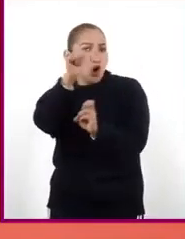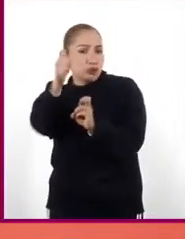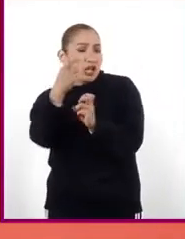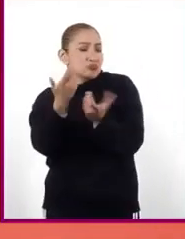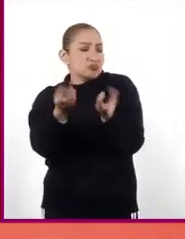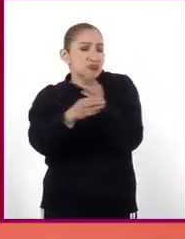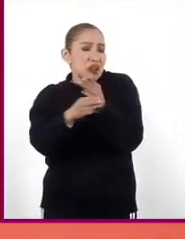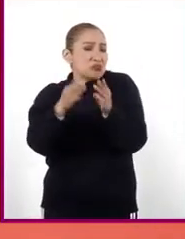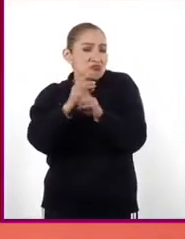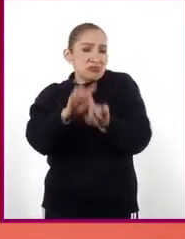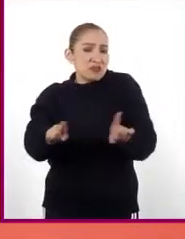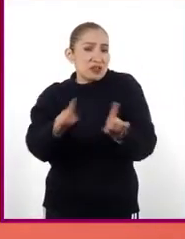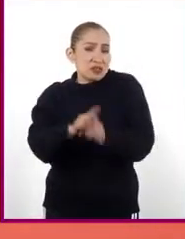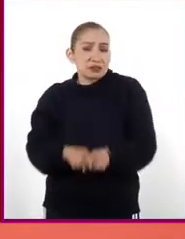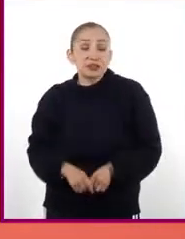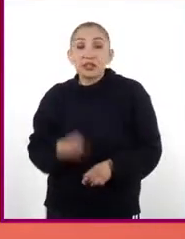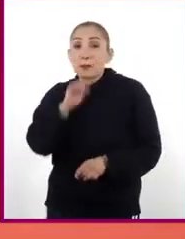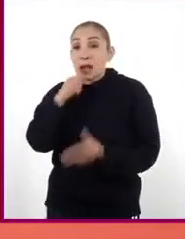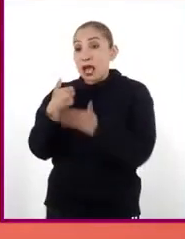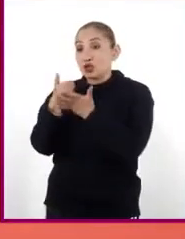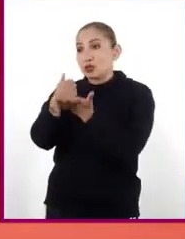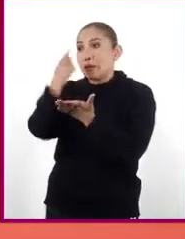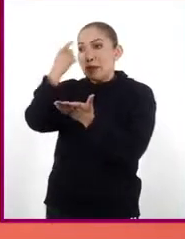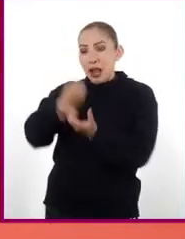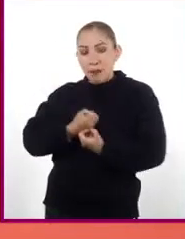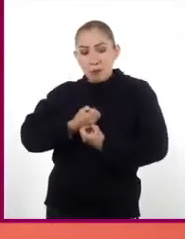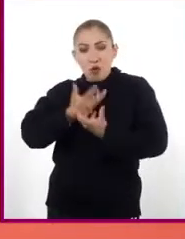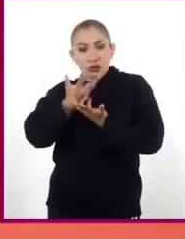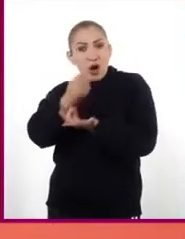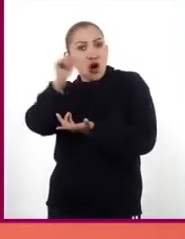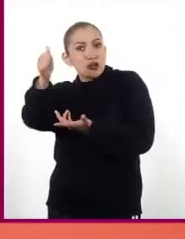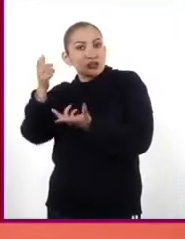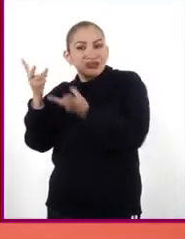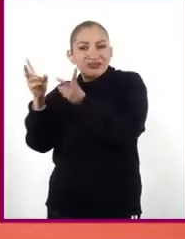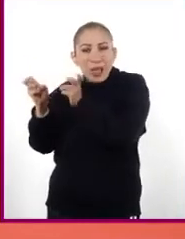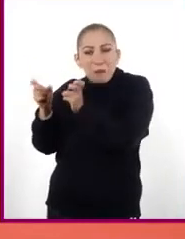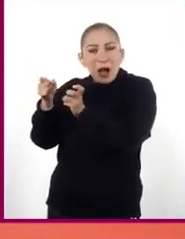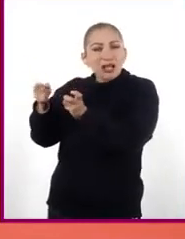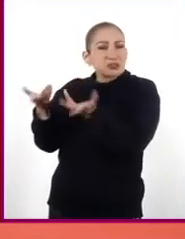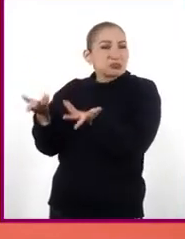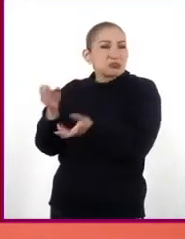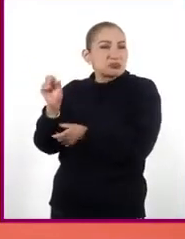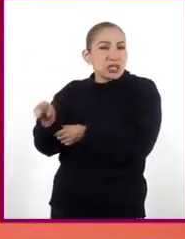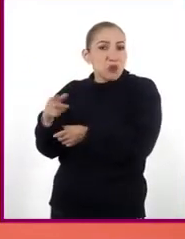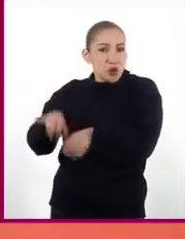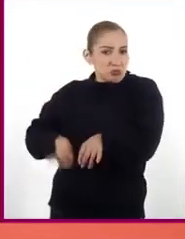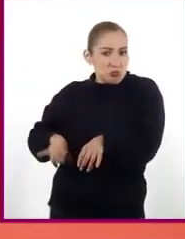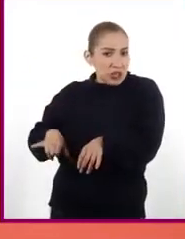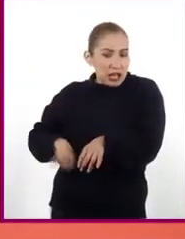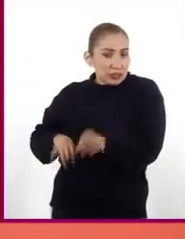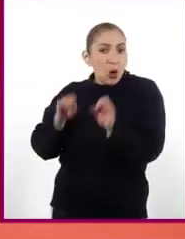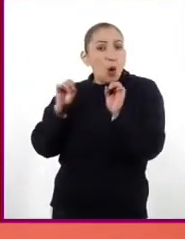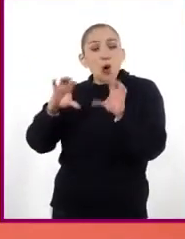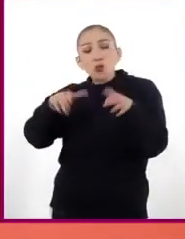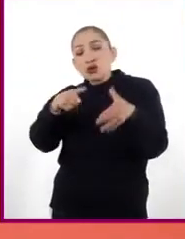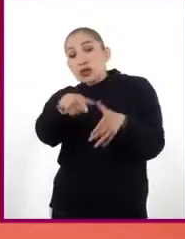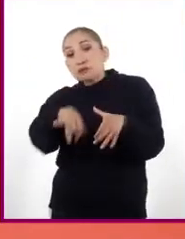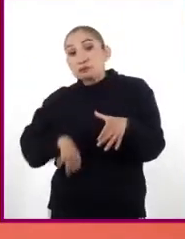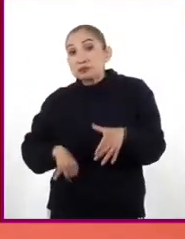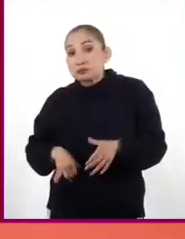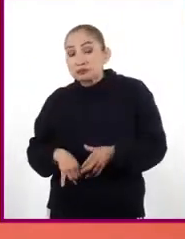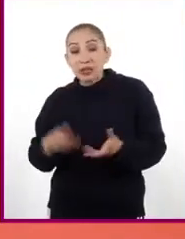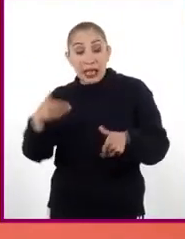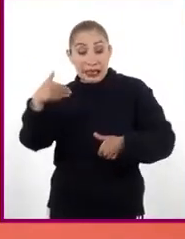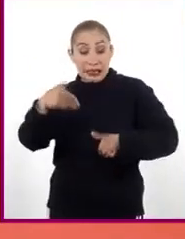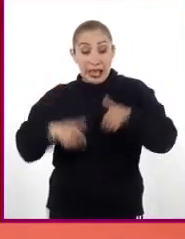otras disciplinas. También puede servir para expresar otros contenidos que son de su propio interés o de la comunidad.